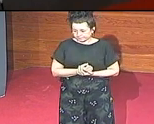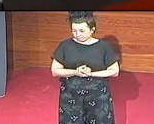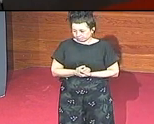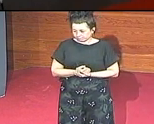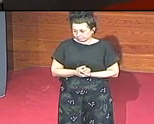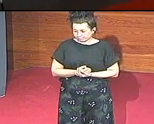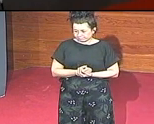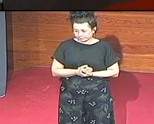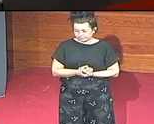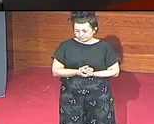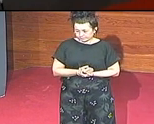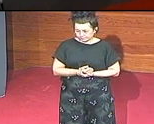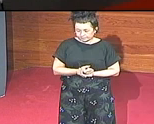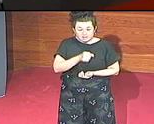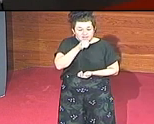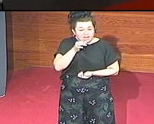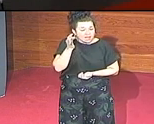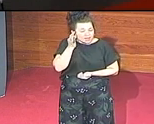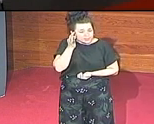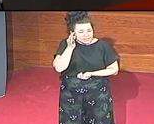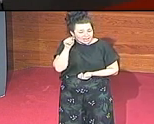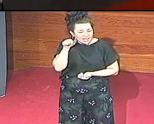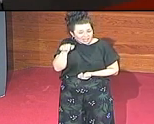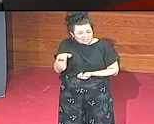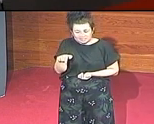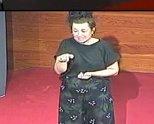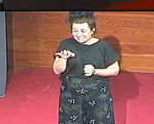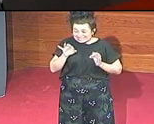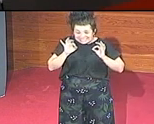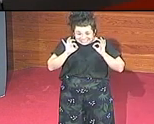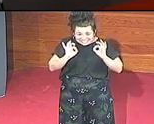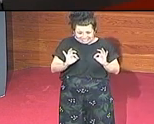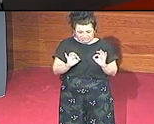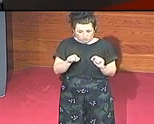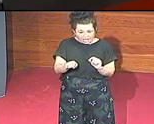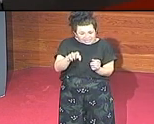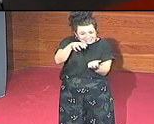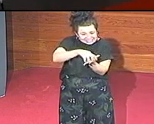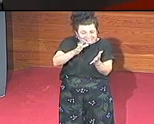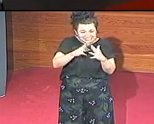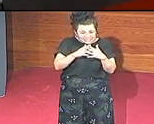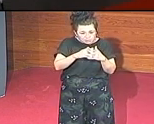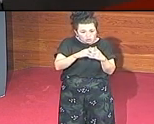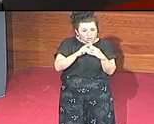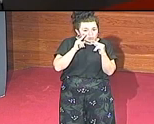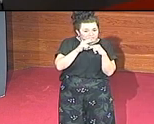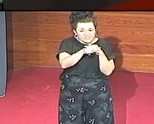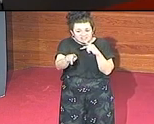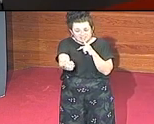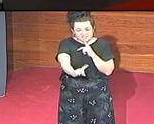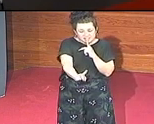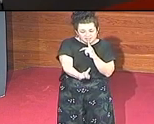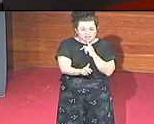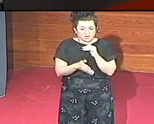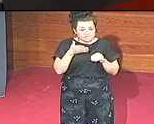cómo estaba mi abuela allí sabes exactamente el sitio dónde estaba la chabola como se veía bilbao como iban a por agua a la fuente como